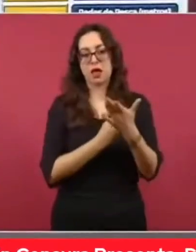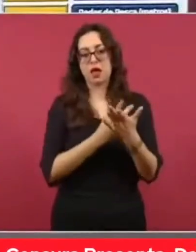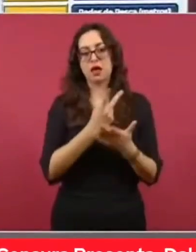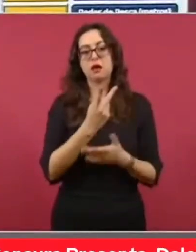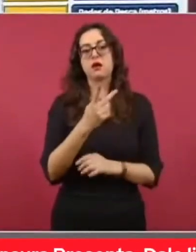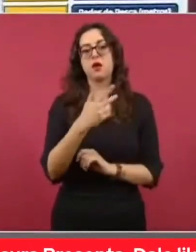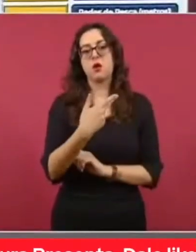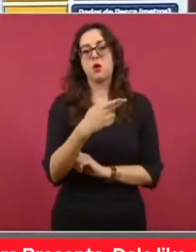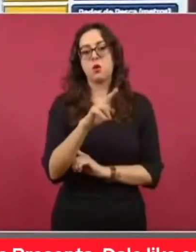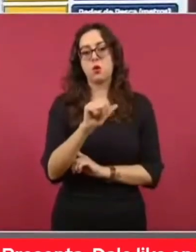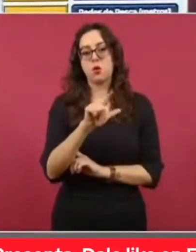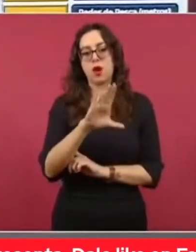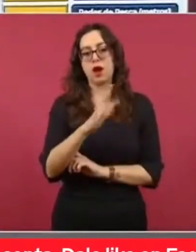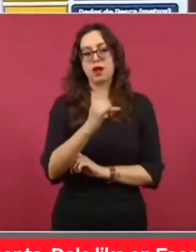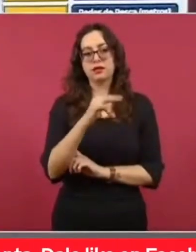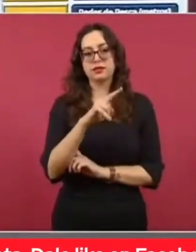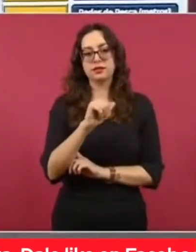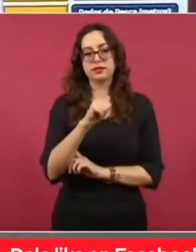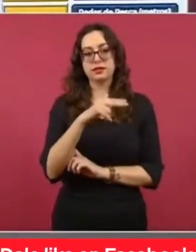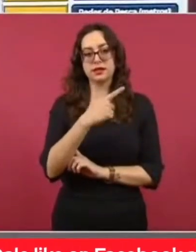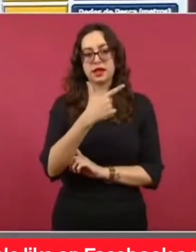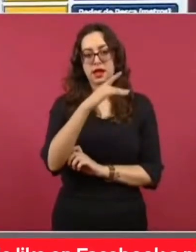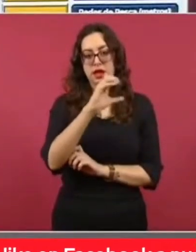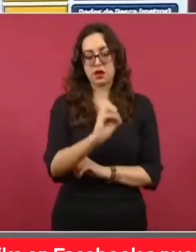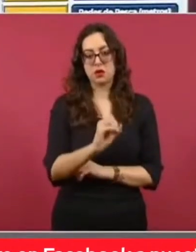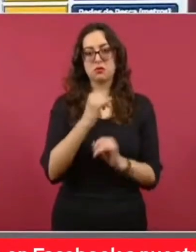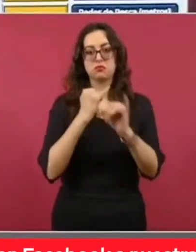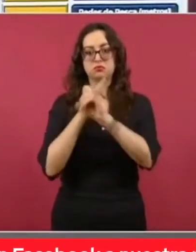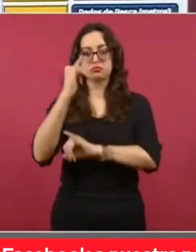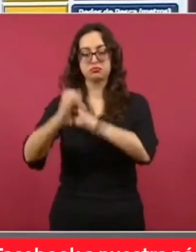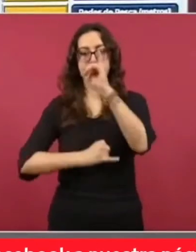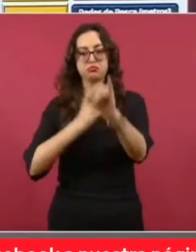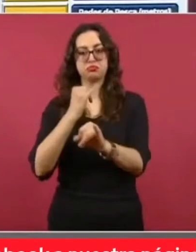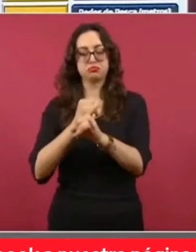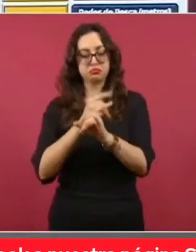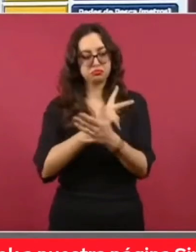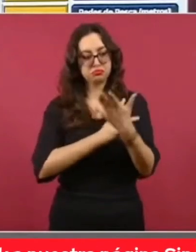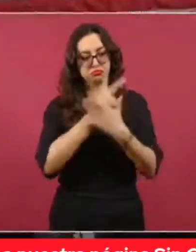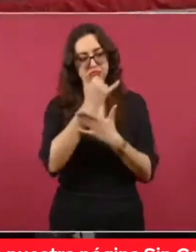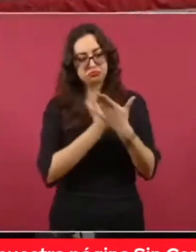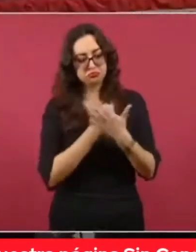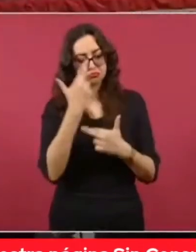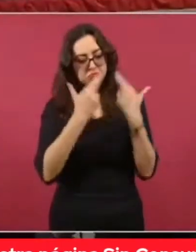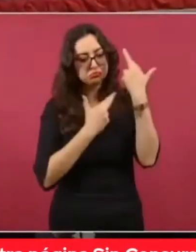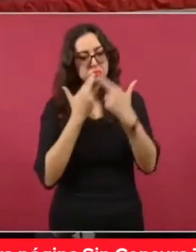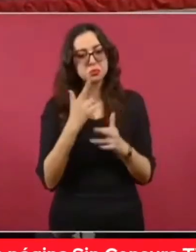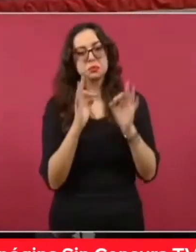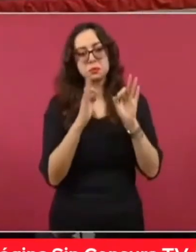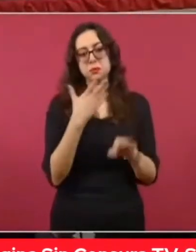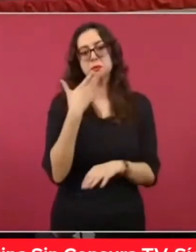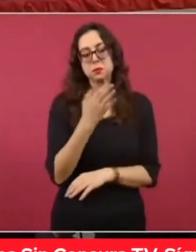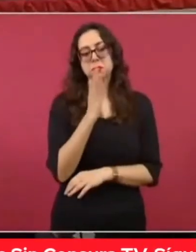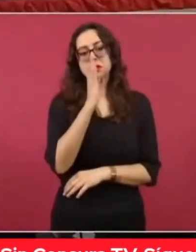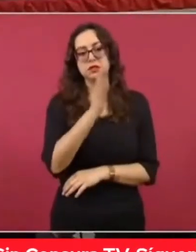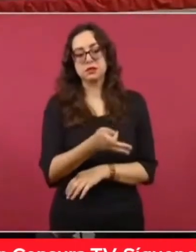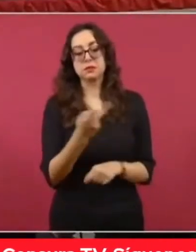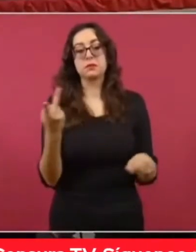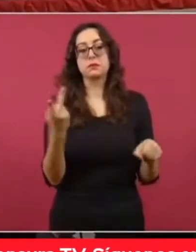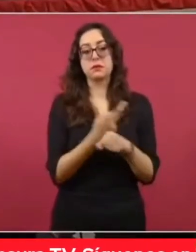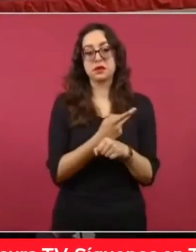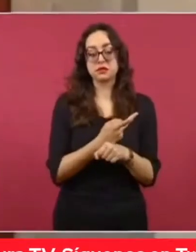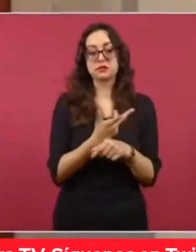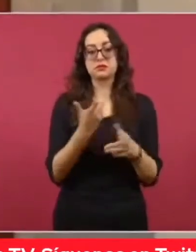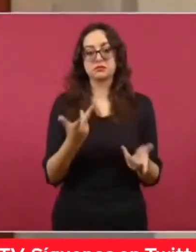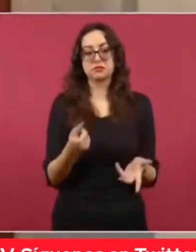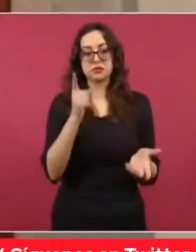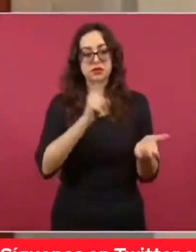aceptación a nivel internacional y incluso por el trabajo que se está llevando a cabo evitamos que hubiera sanciones